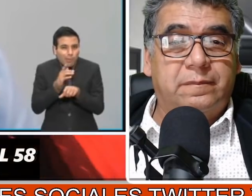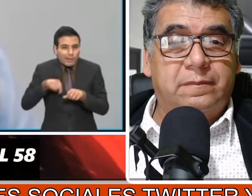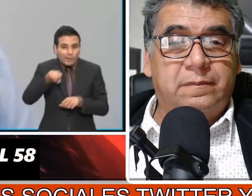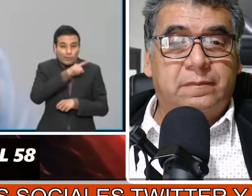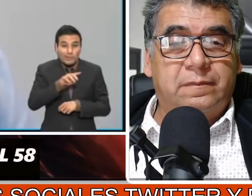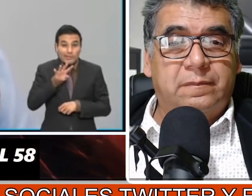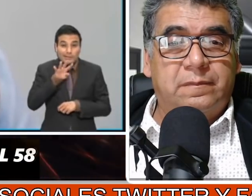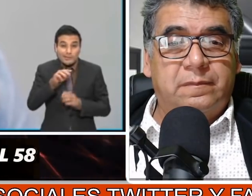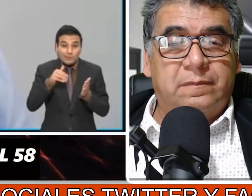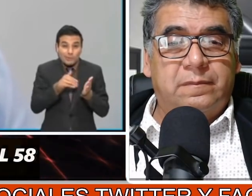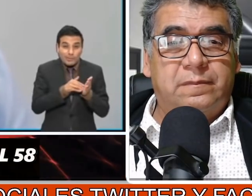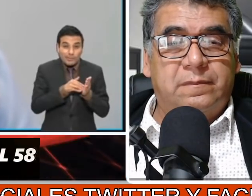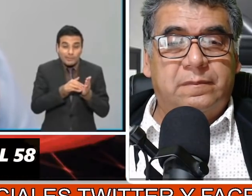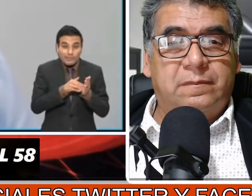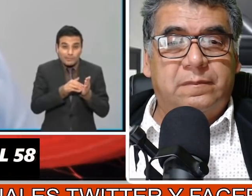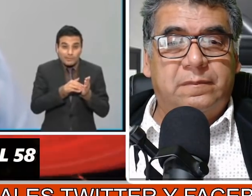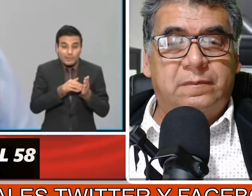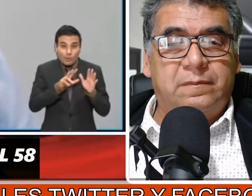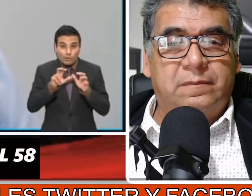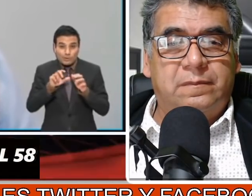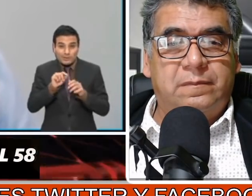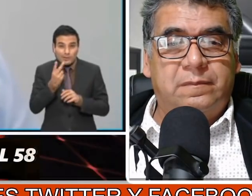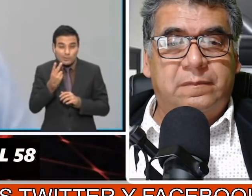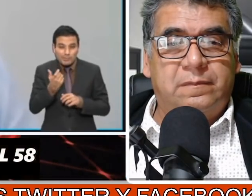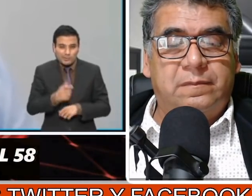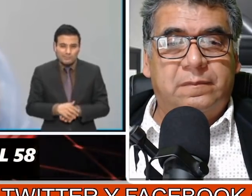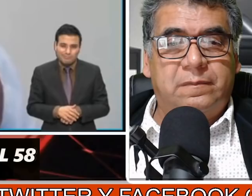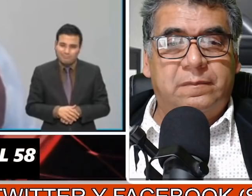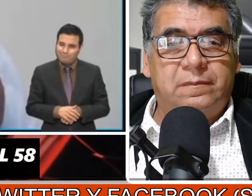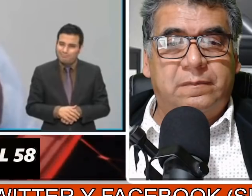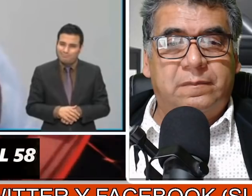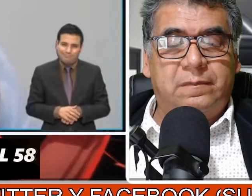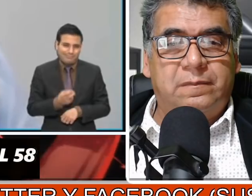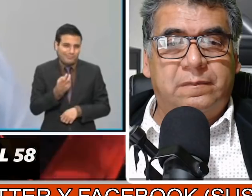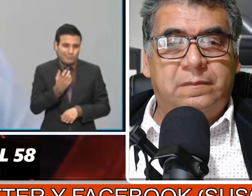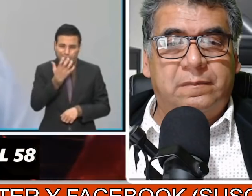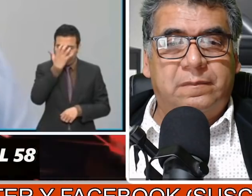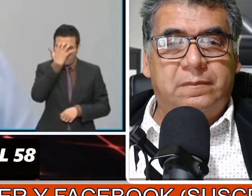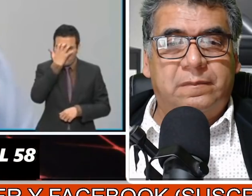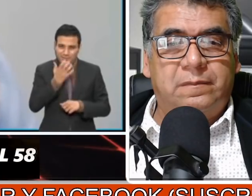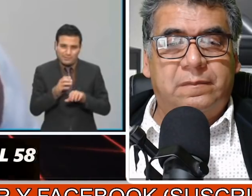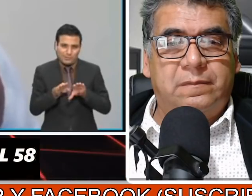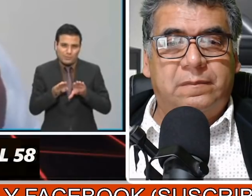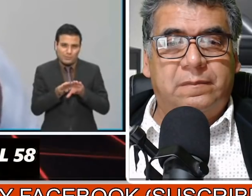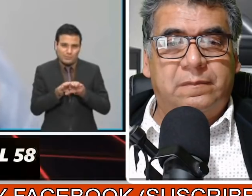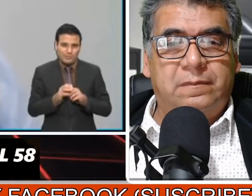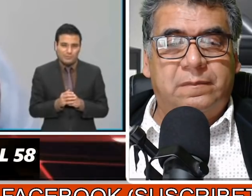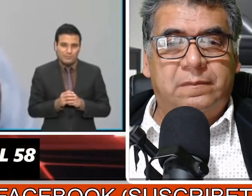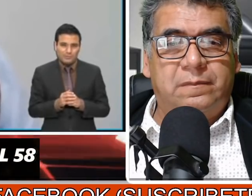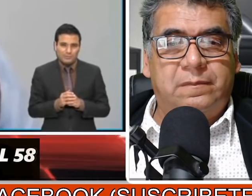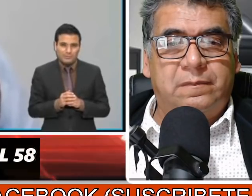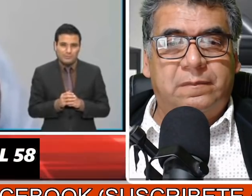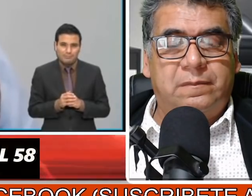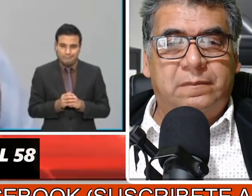19,872 pesos, presidente Lorenzo Córdoba, es vergonzoso. Y lo llevará usted en